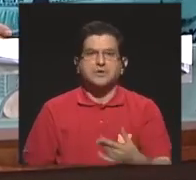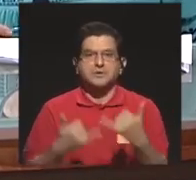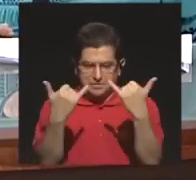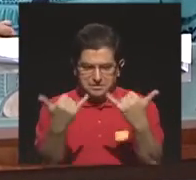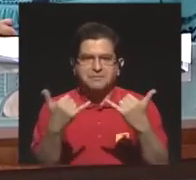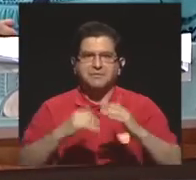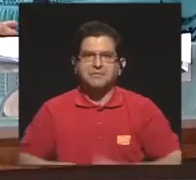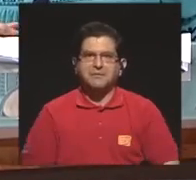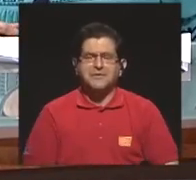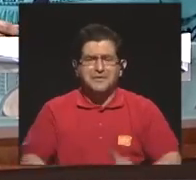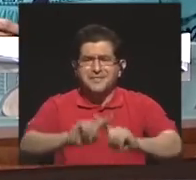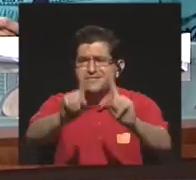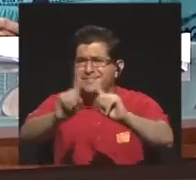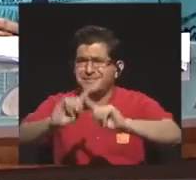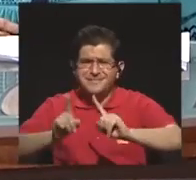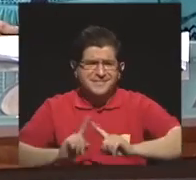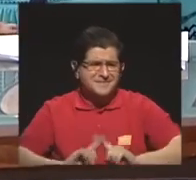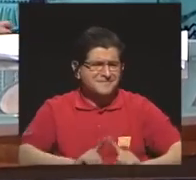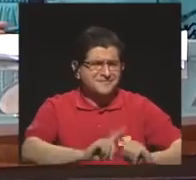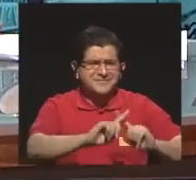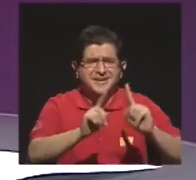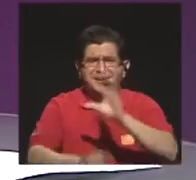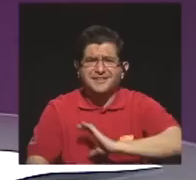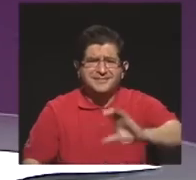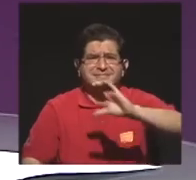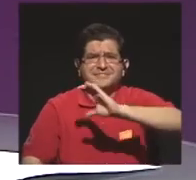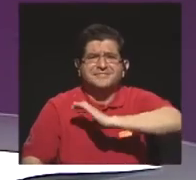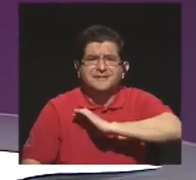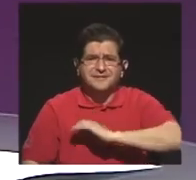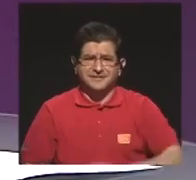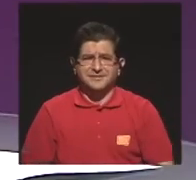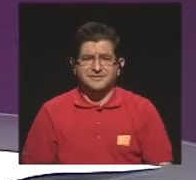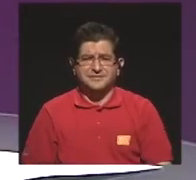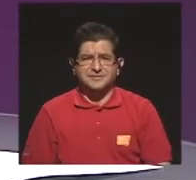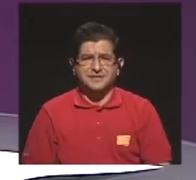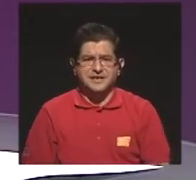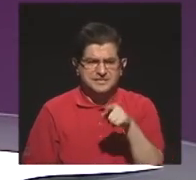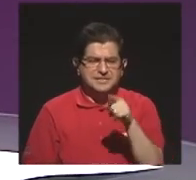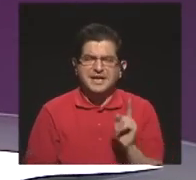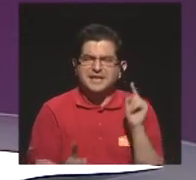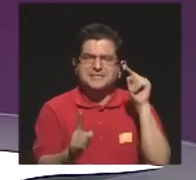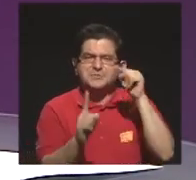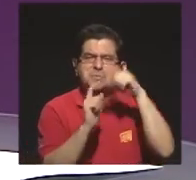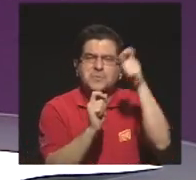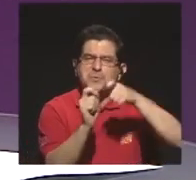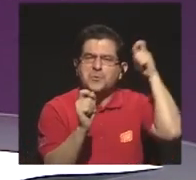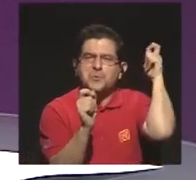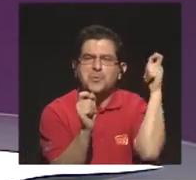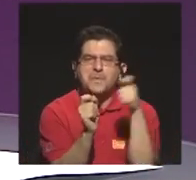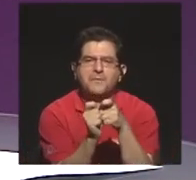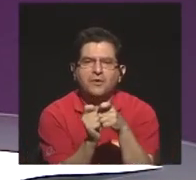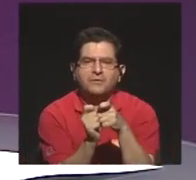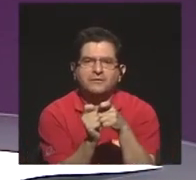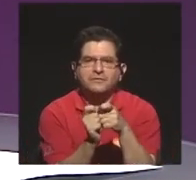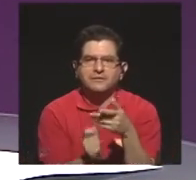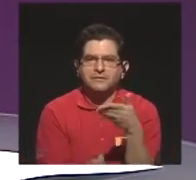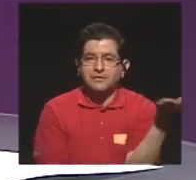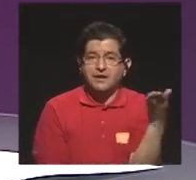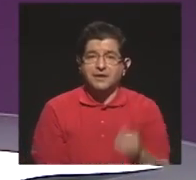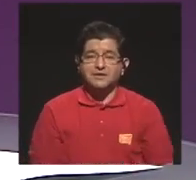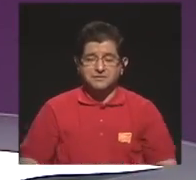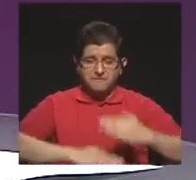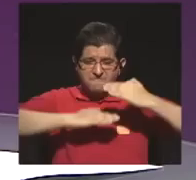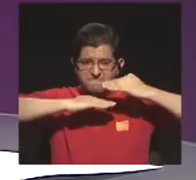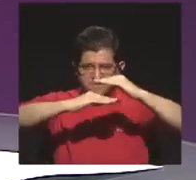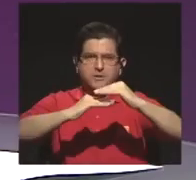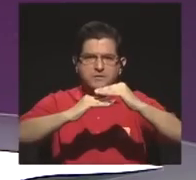señalar N cantidad de características que tienen un fin muy concreto, que es